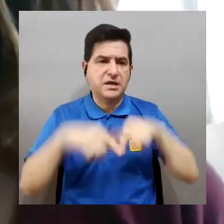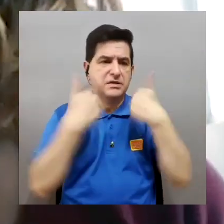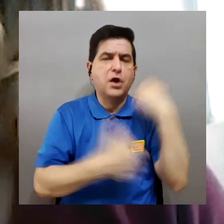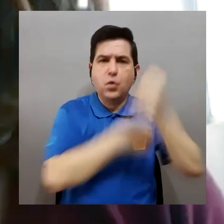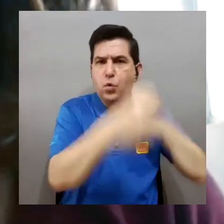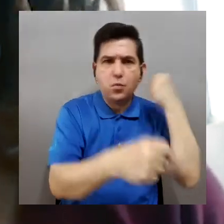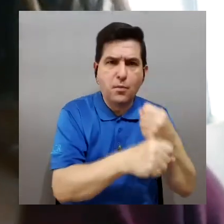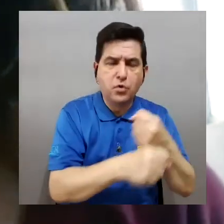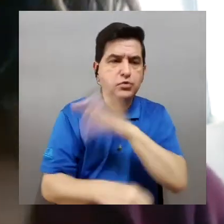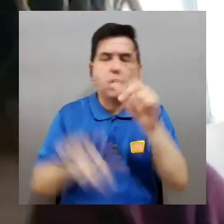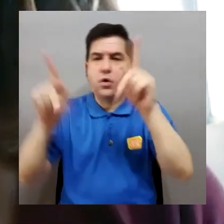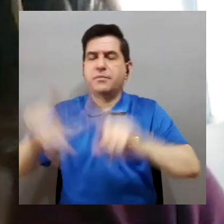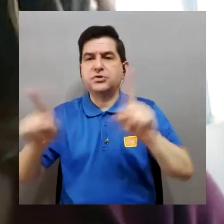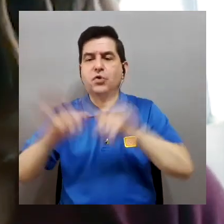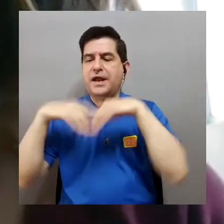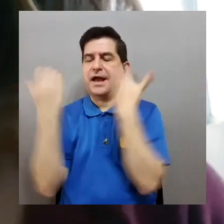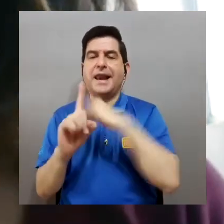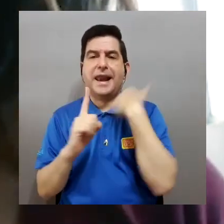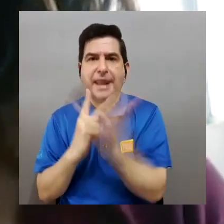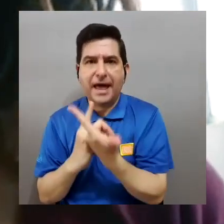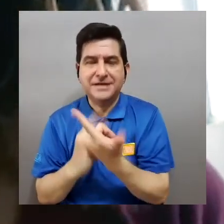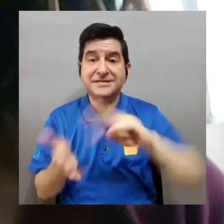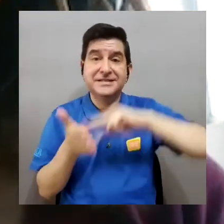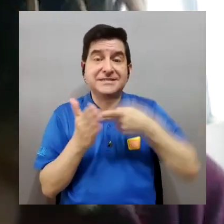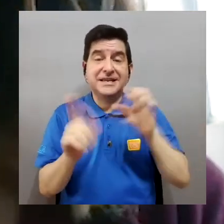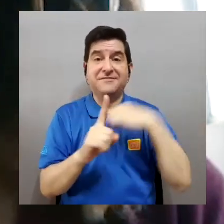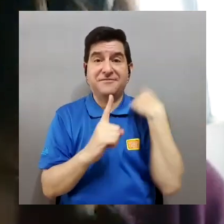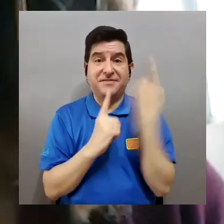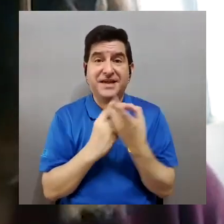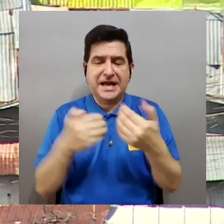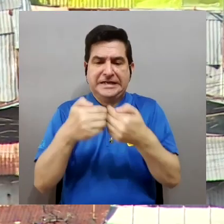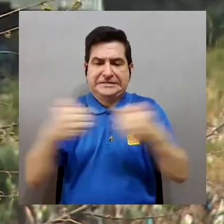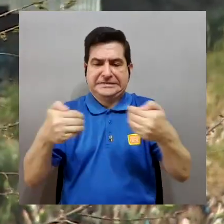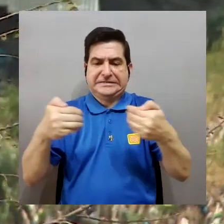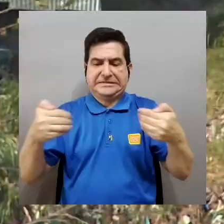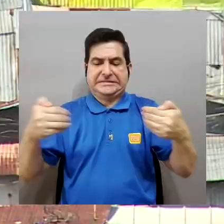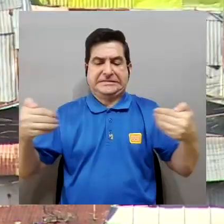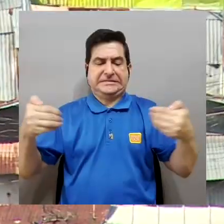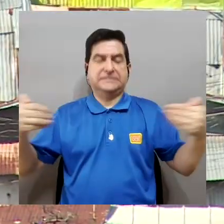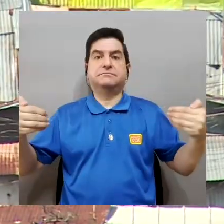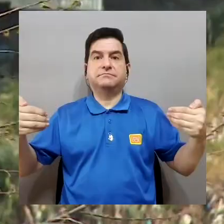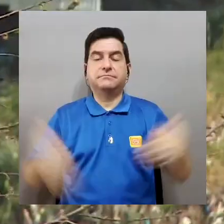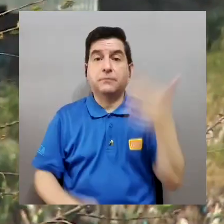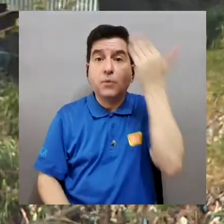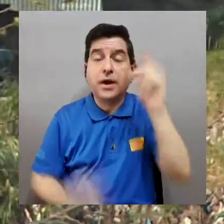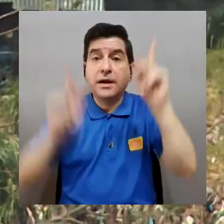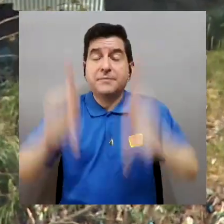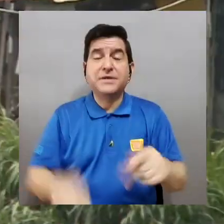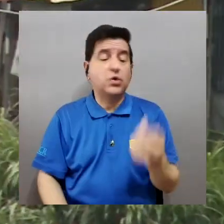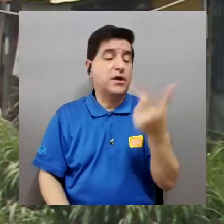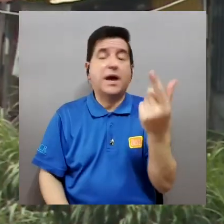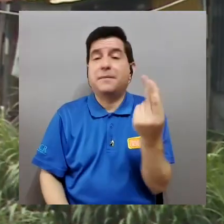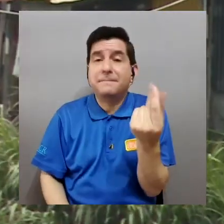grupos etarios o gente de diferentes clases sociales hace que la sociedad cada vez se vaya separando más porque la gente con